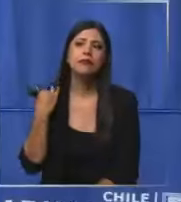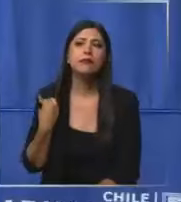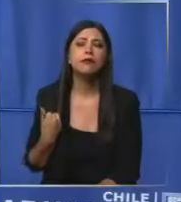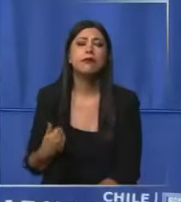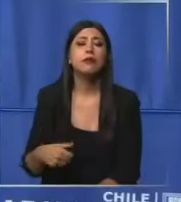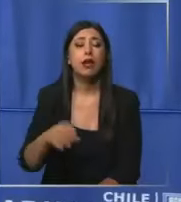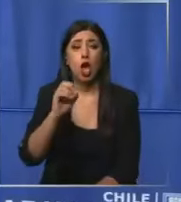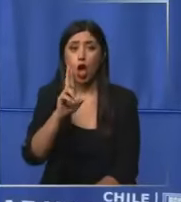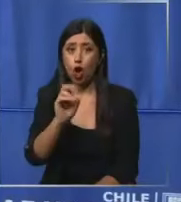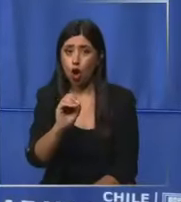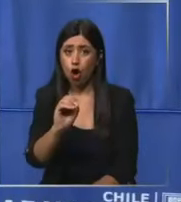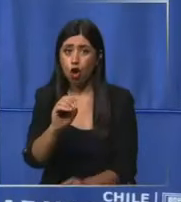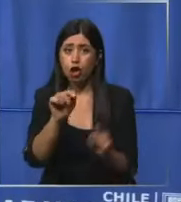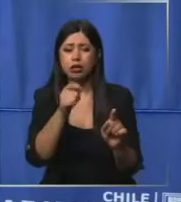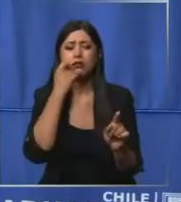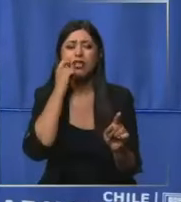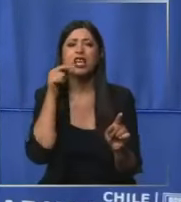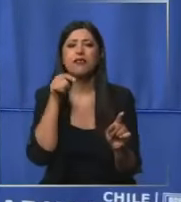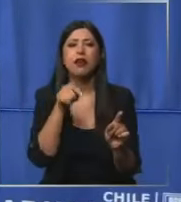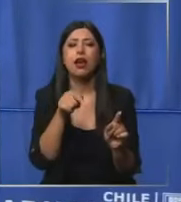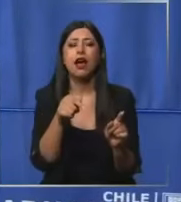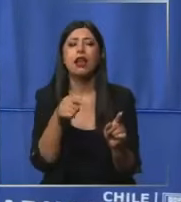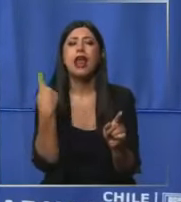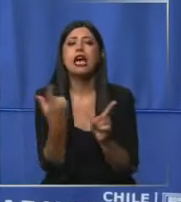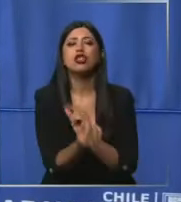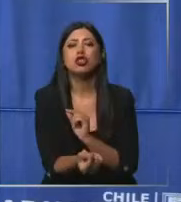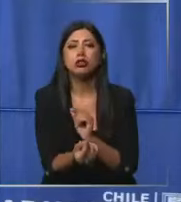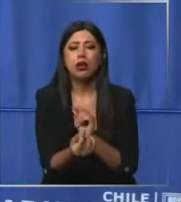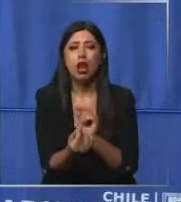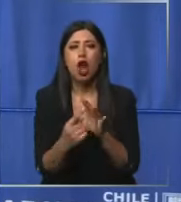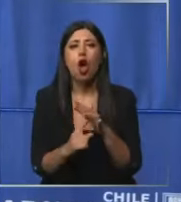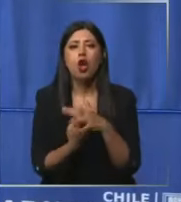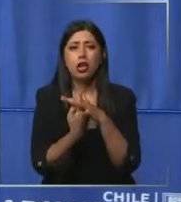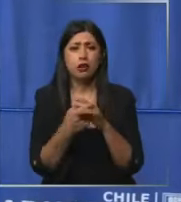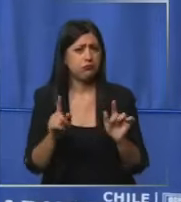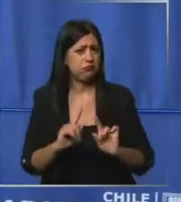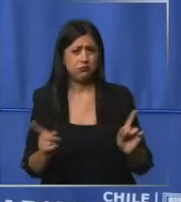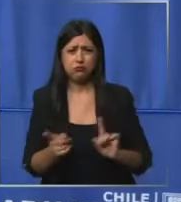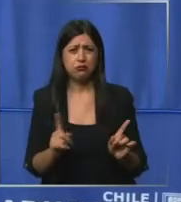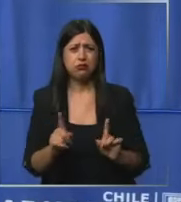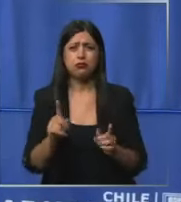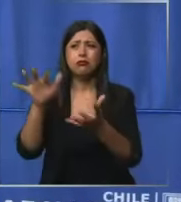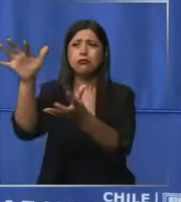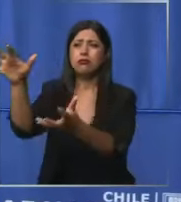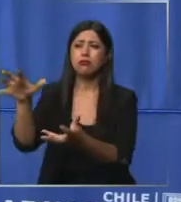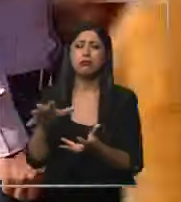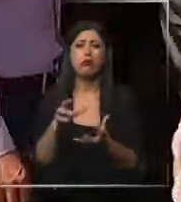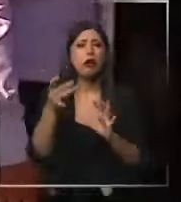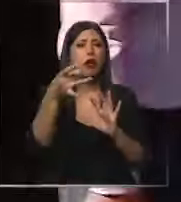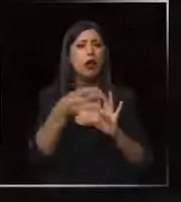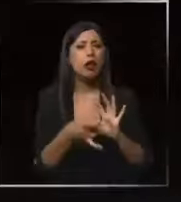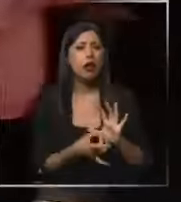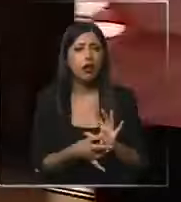Este oro que había sido declarado como un oro de procedencia nacional no lo era, era un oro que había ingresado ilícitamente al